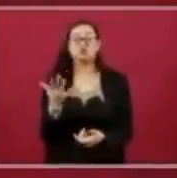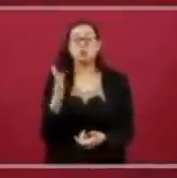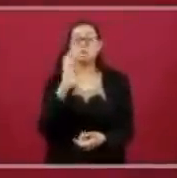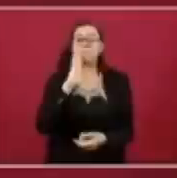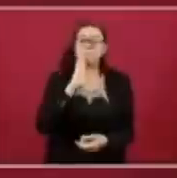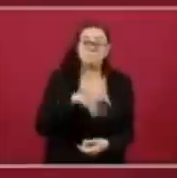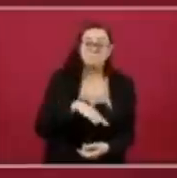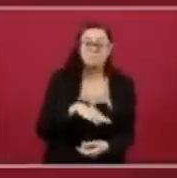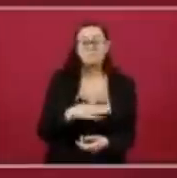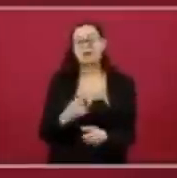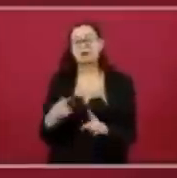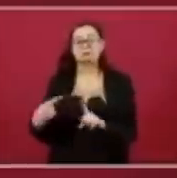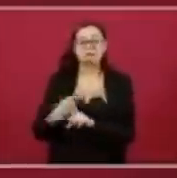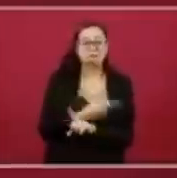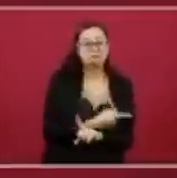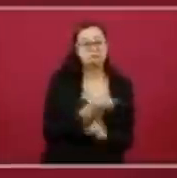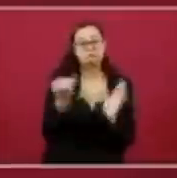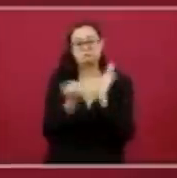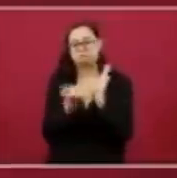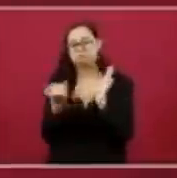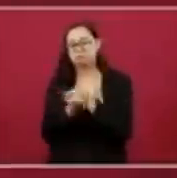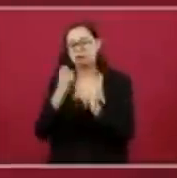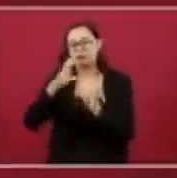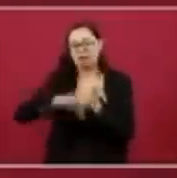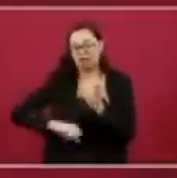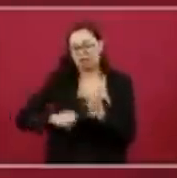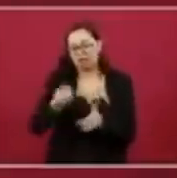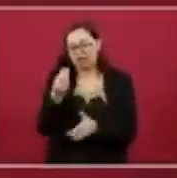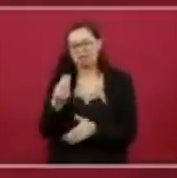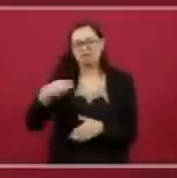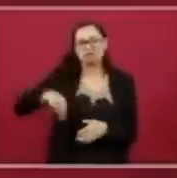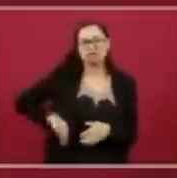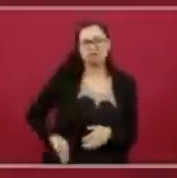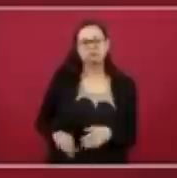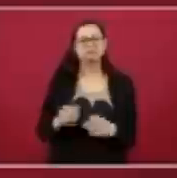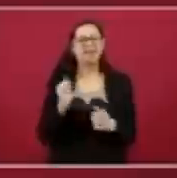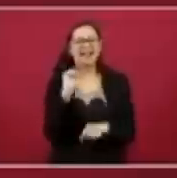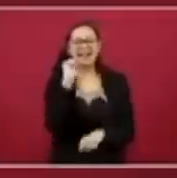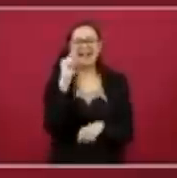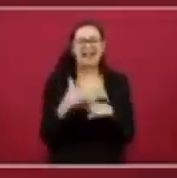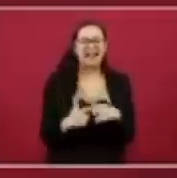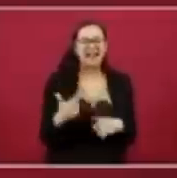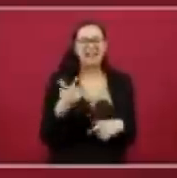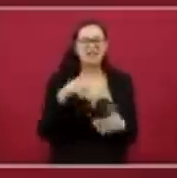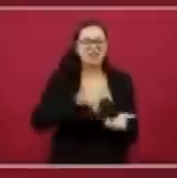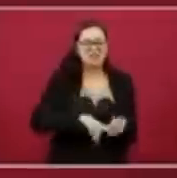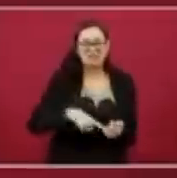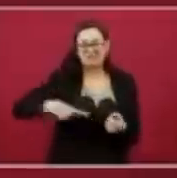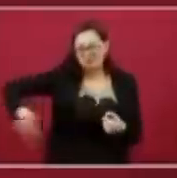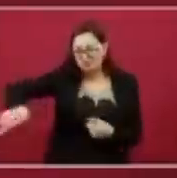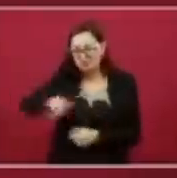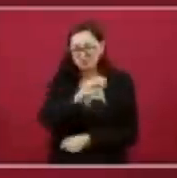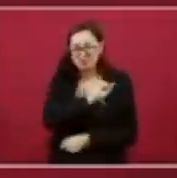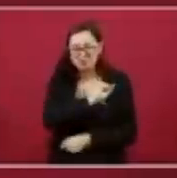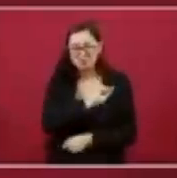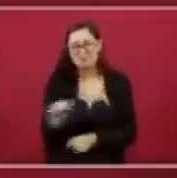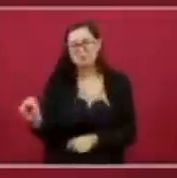de desviación de impuestos retenidos o cualquier otra conducta que implique la comisión de un delito,